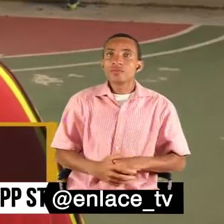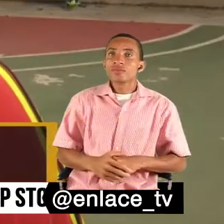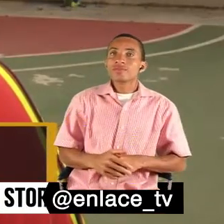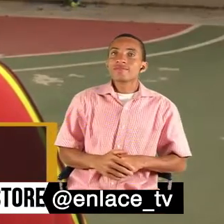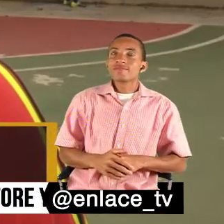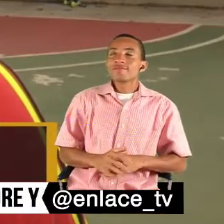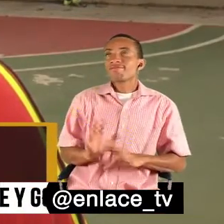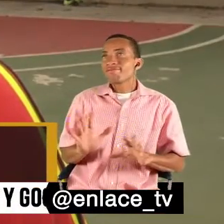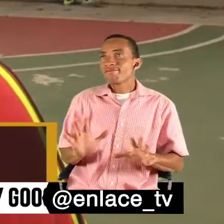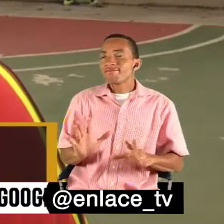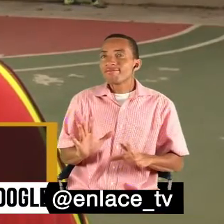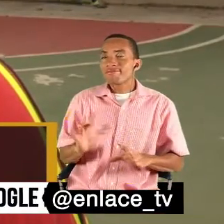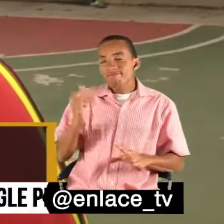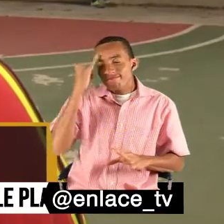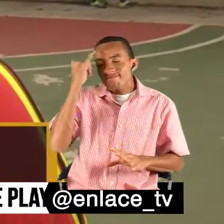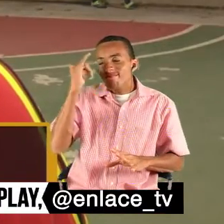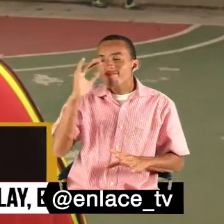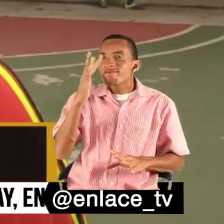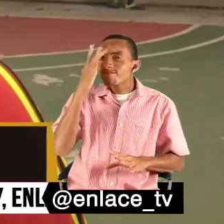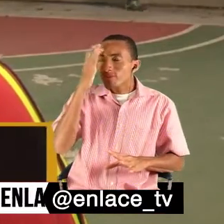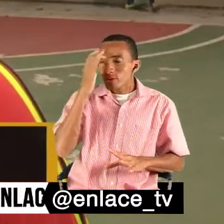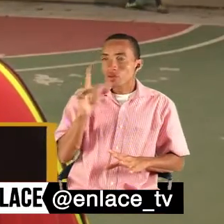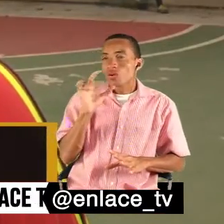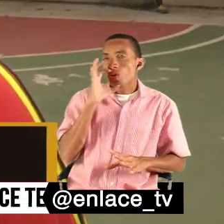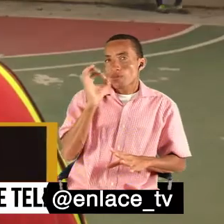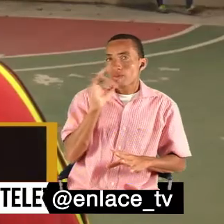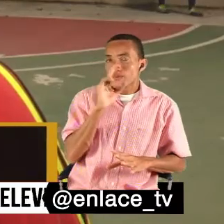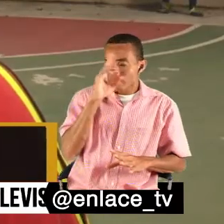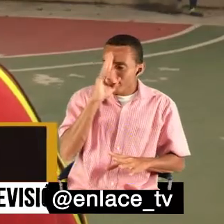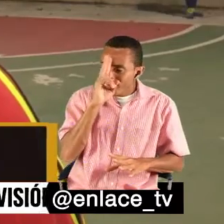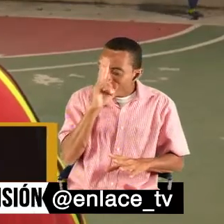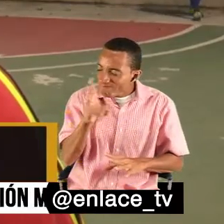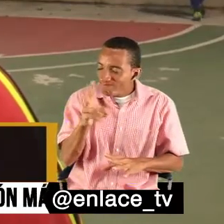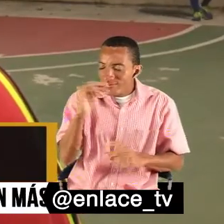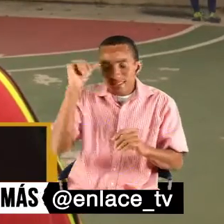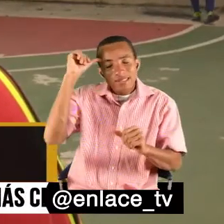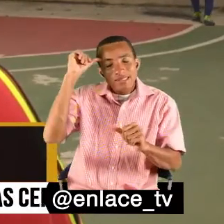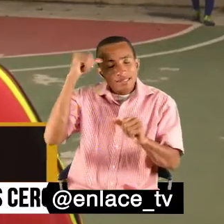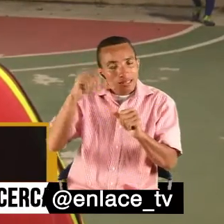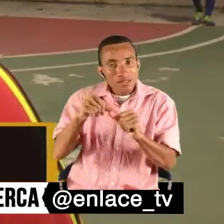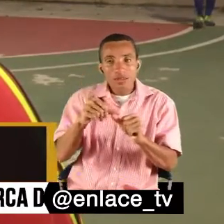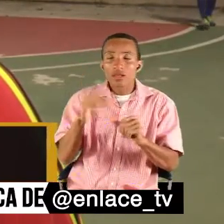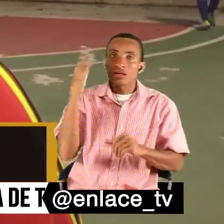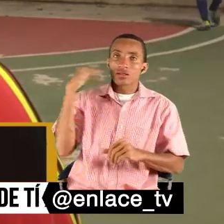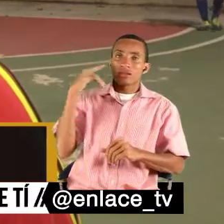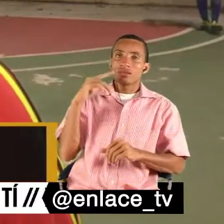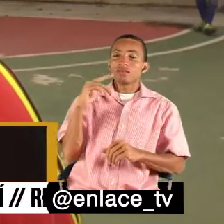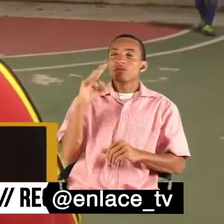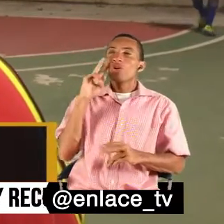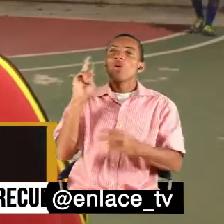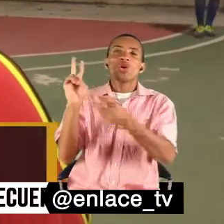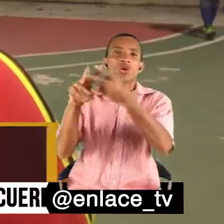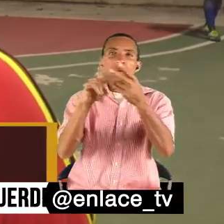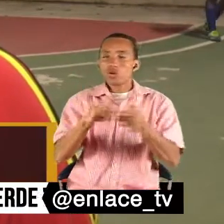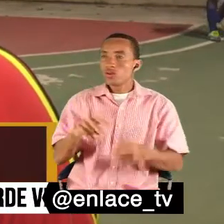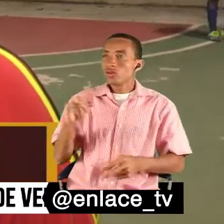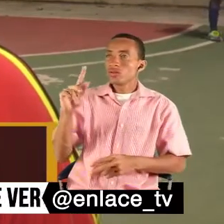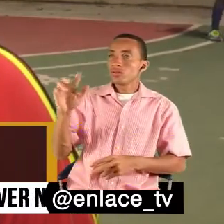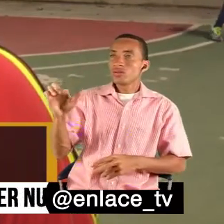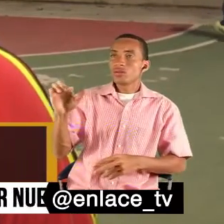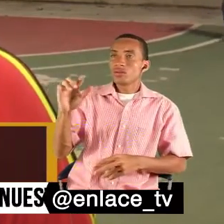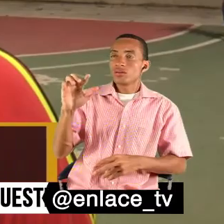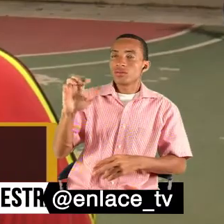a Faustino Santiago, ampliamente conocido como Pelusa, así se conoció en el argón popular y deportivo.